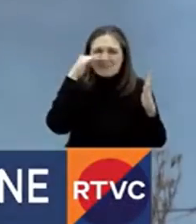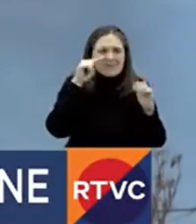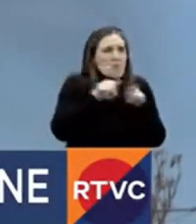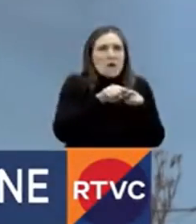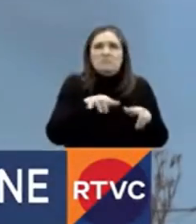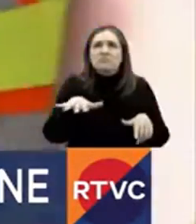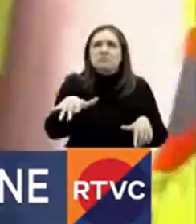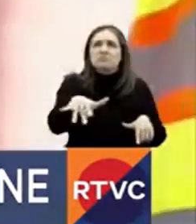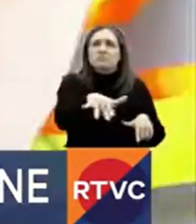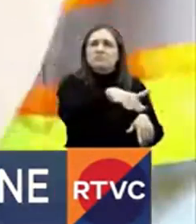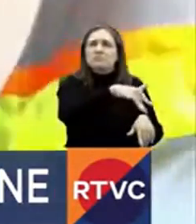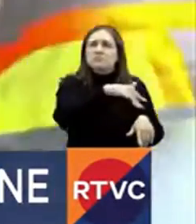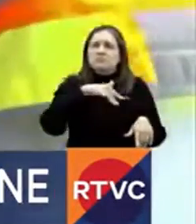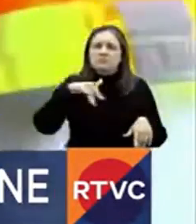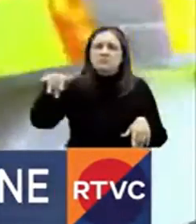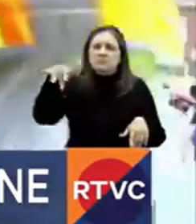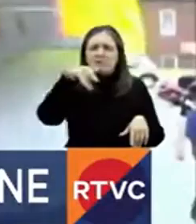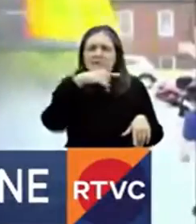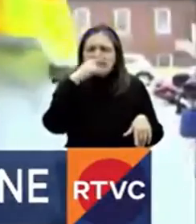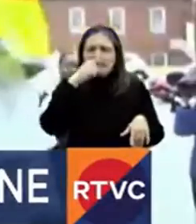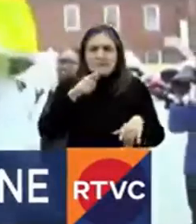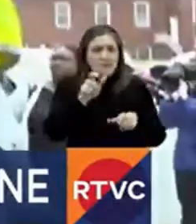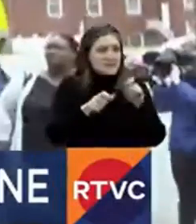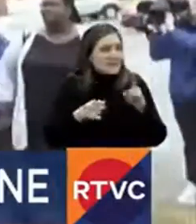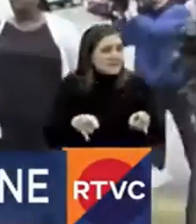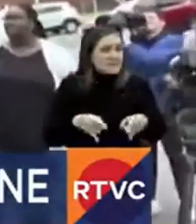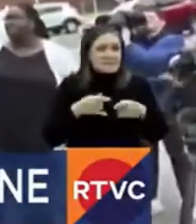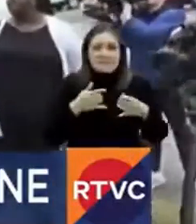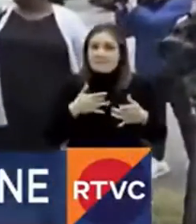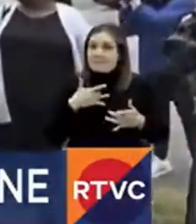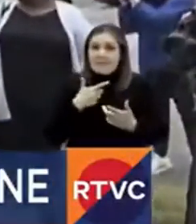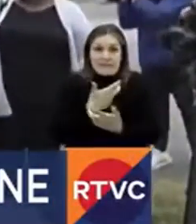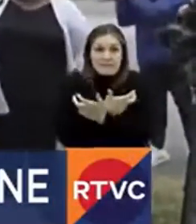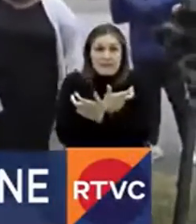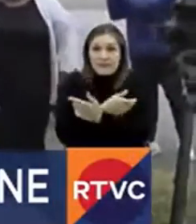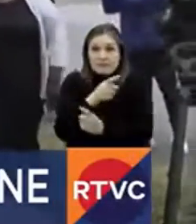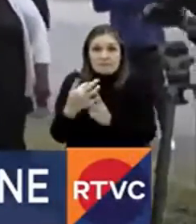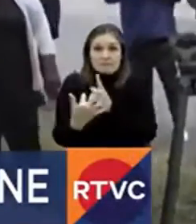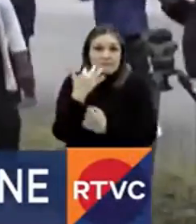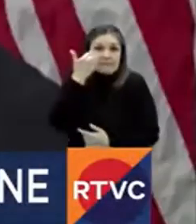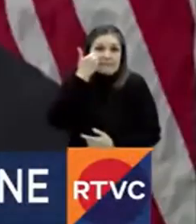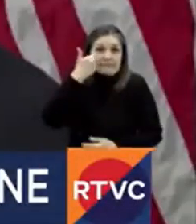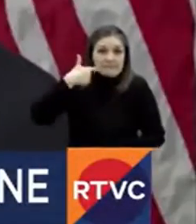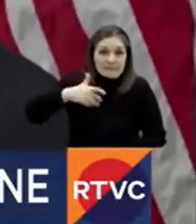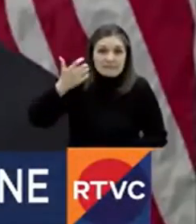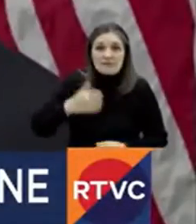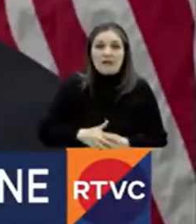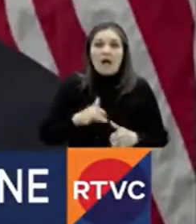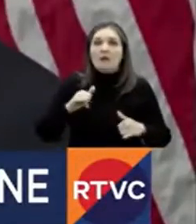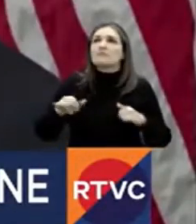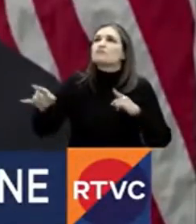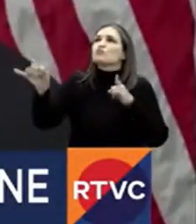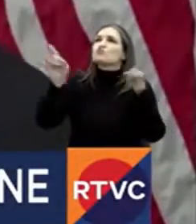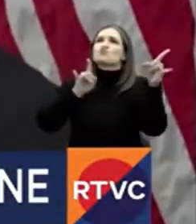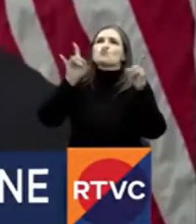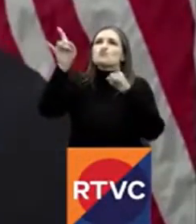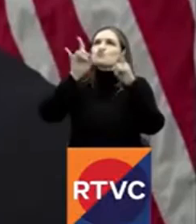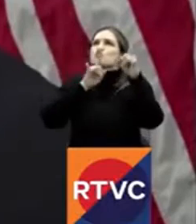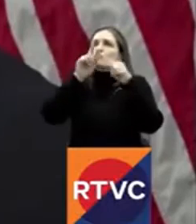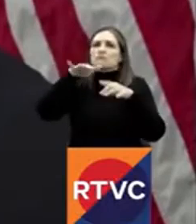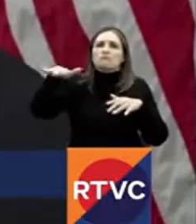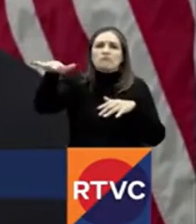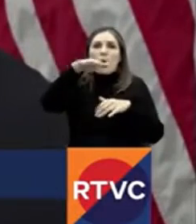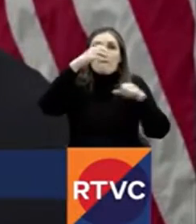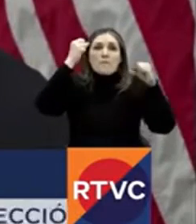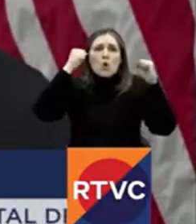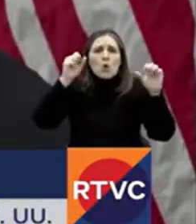los lugareños. La Agencia de Protección Ambiental se pronunció. El monitoreo de aire no ha detectado niveles de salud